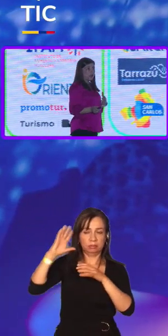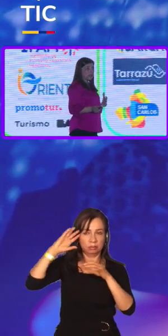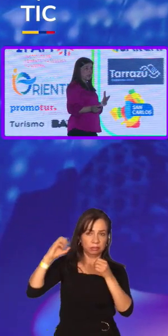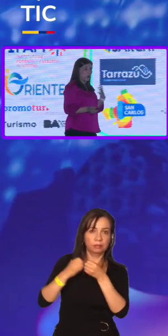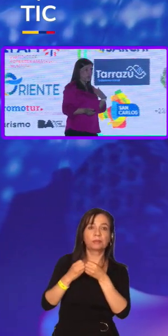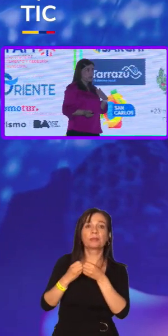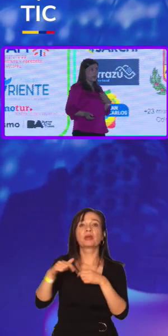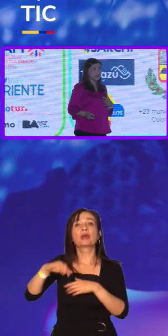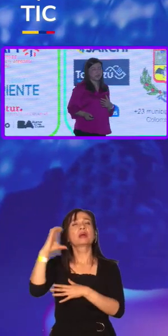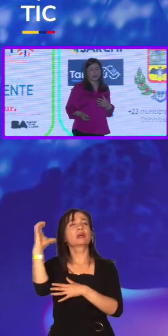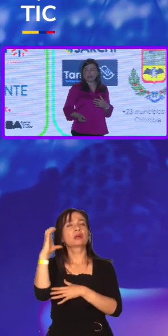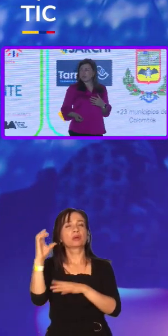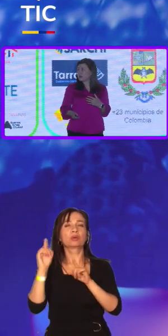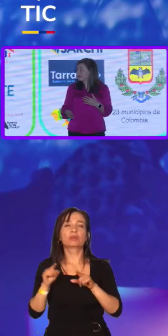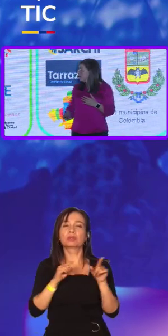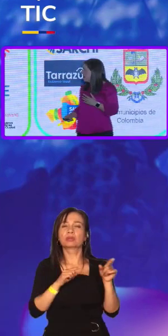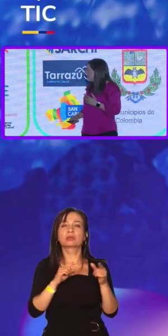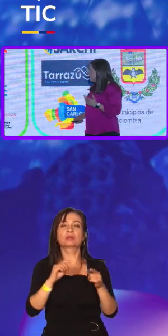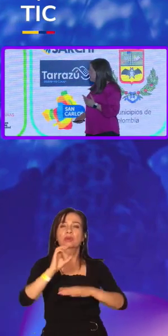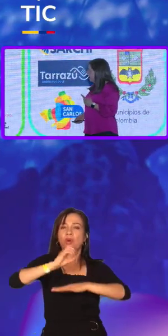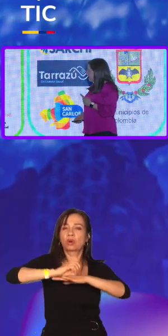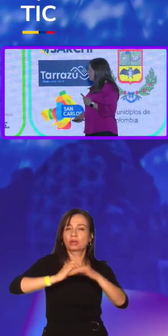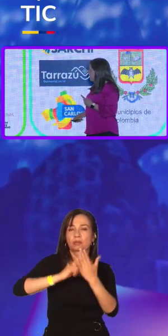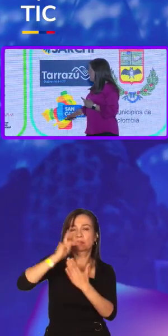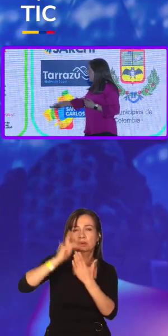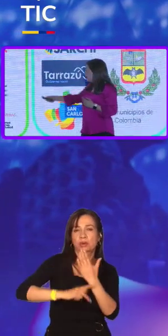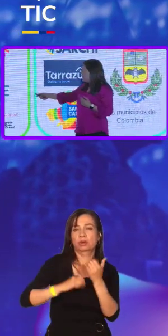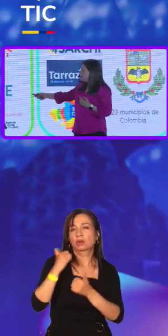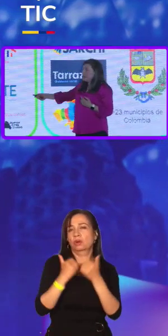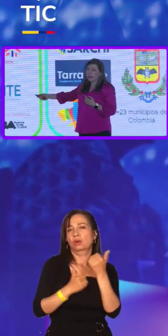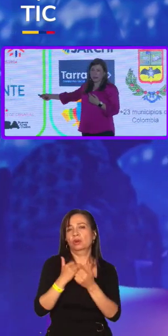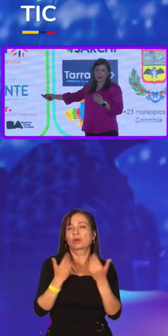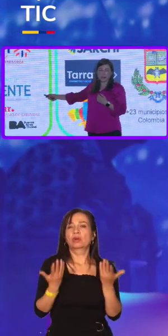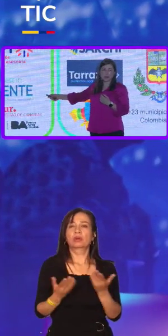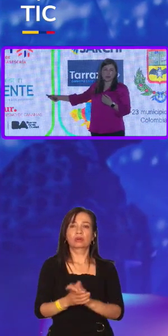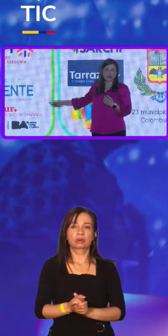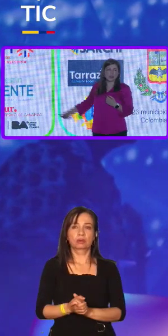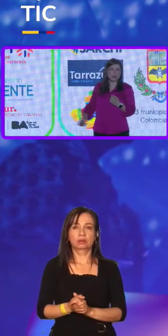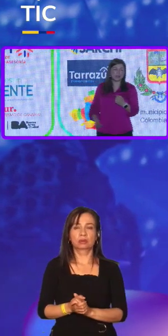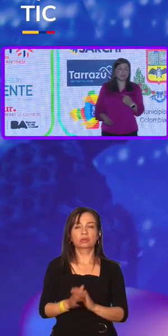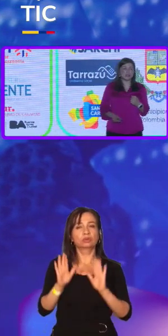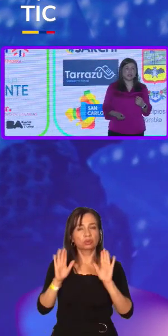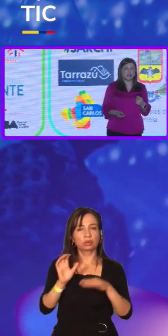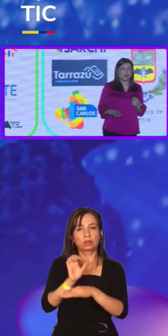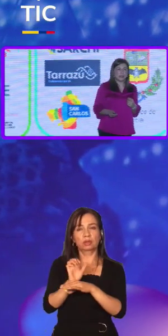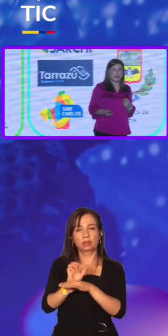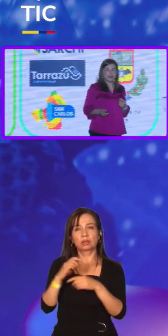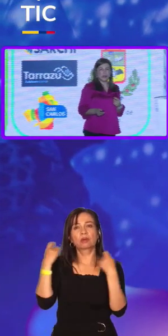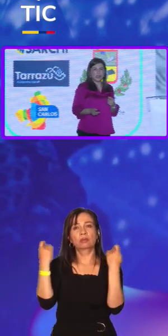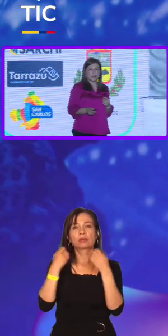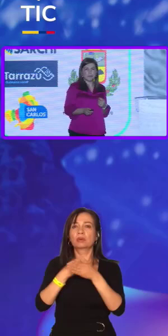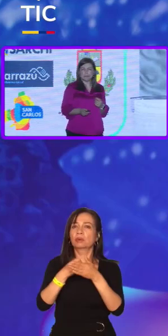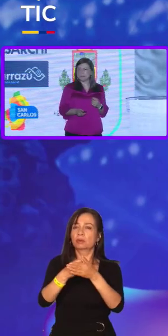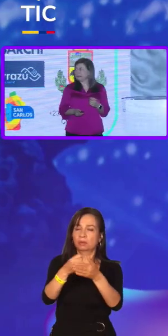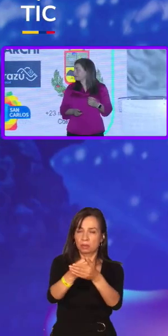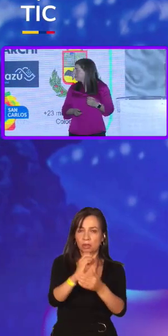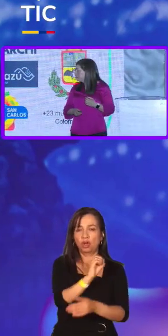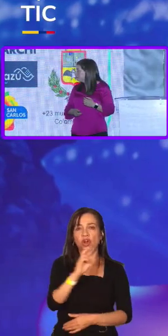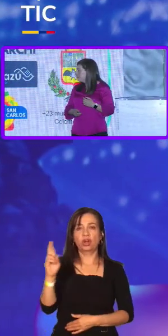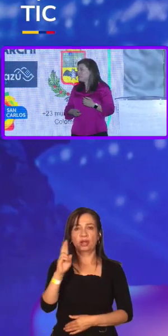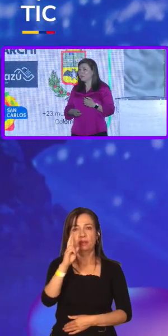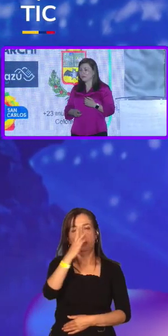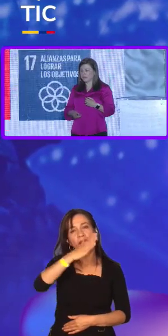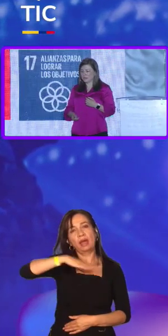Y en Colombia, nuestra contraparte de organización del proyecto es la Agencia de Promoción de Inversión del Oriente